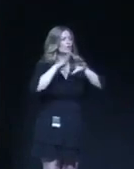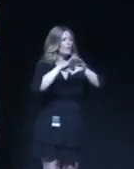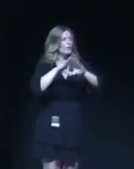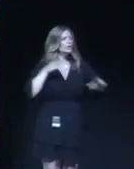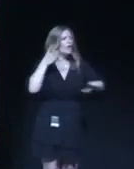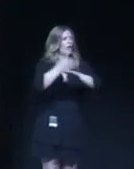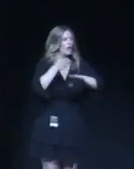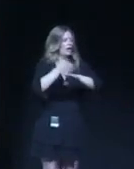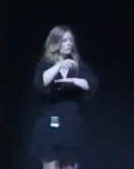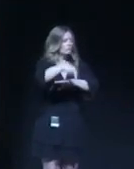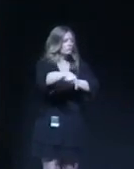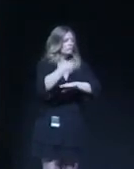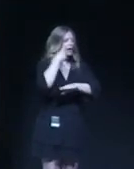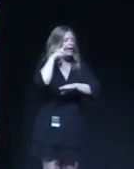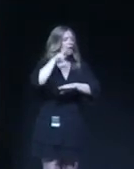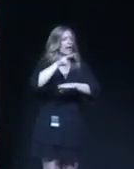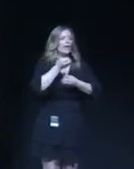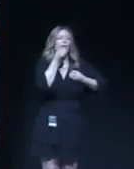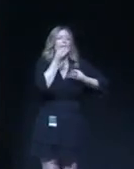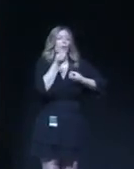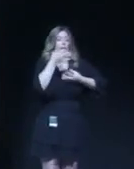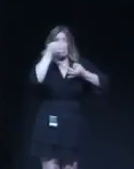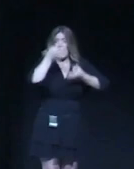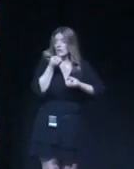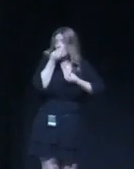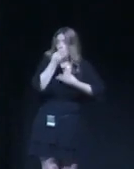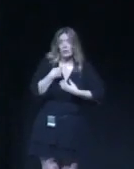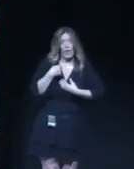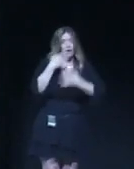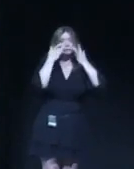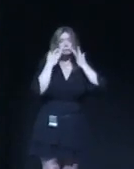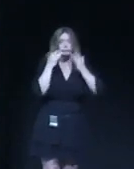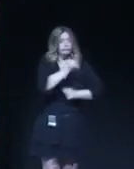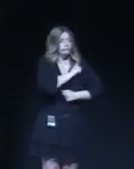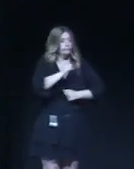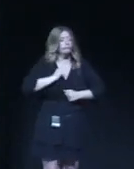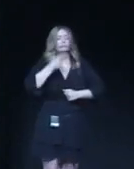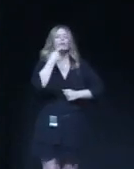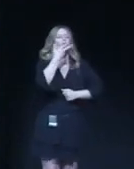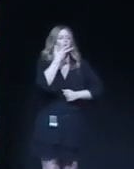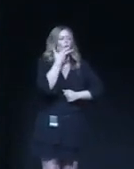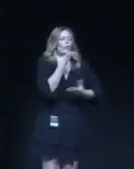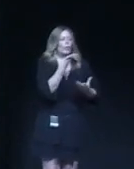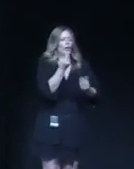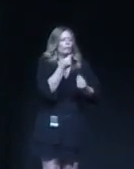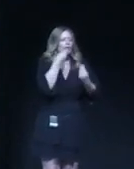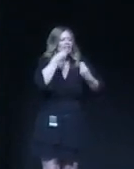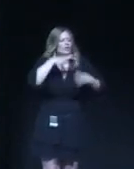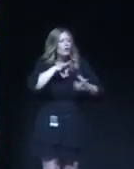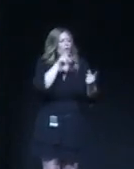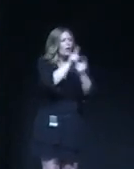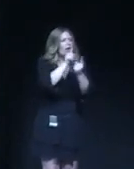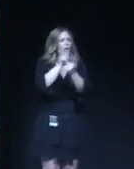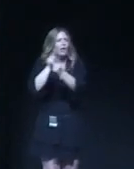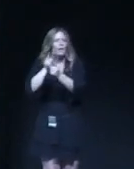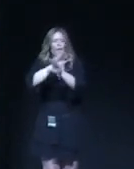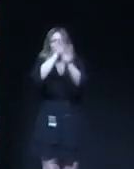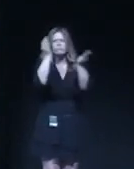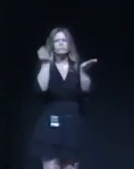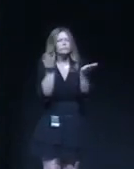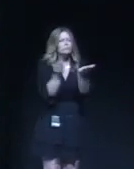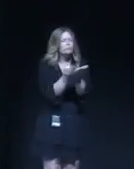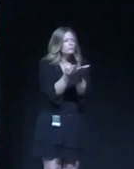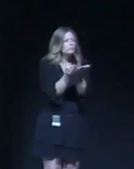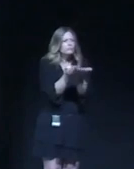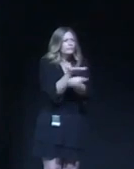Y ahí ella cuenta, lo cuenta ella así, que conoce un montón de historias de todo el planeta,